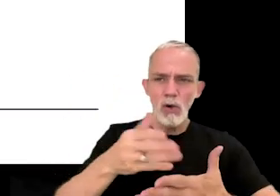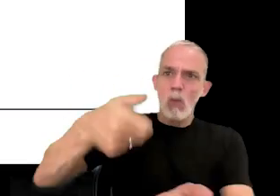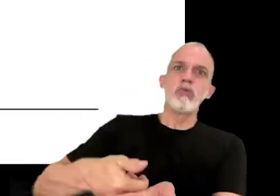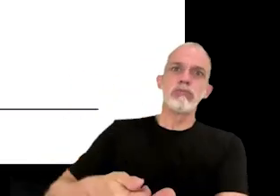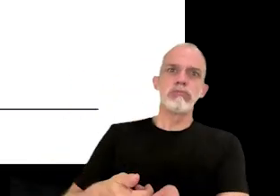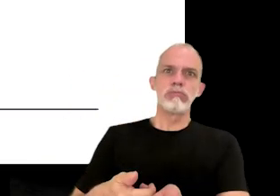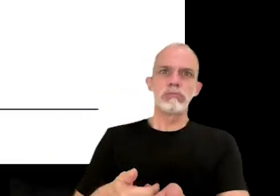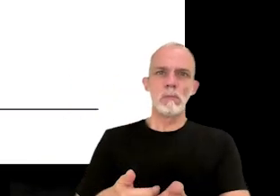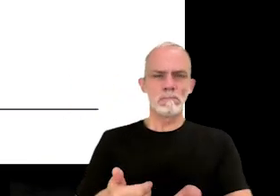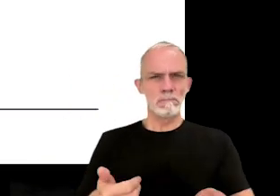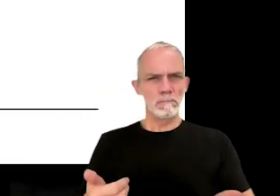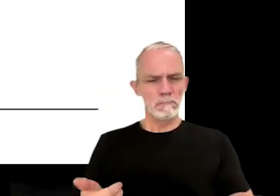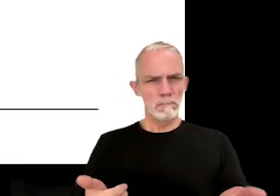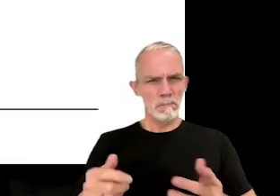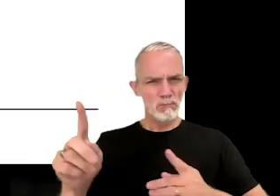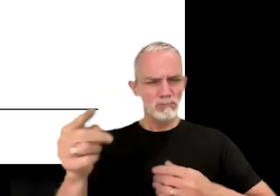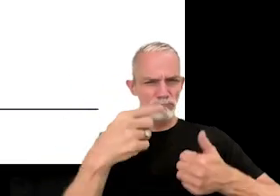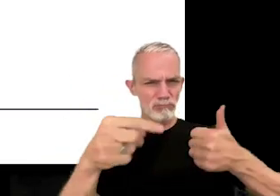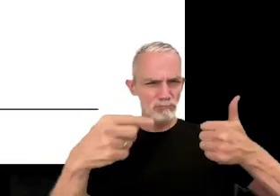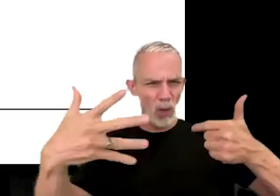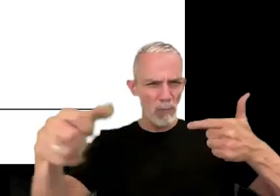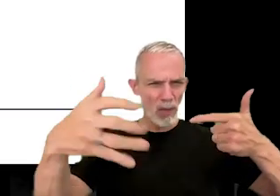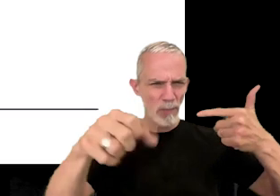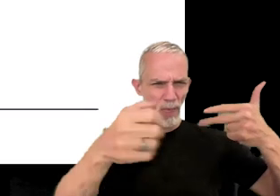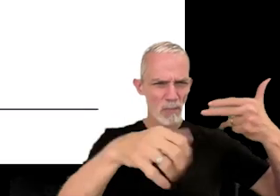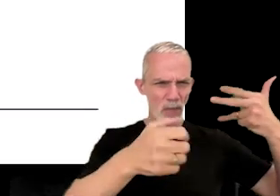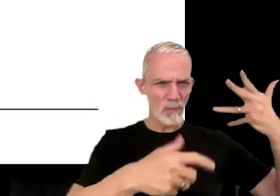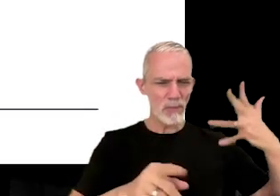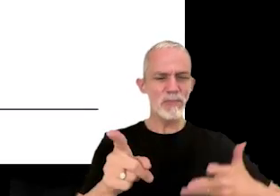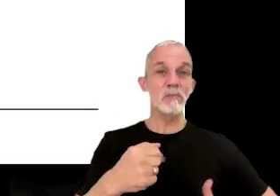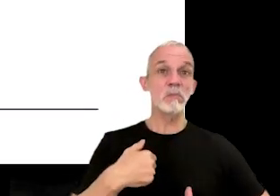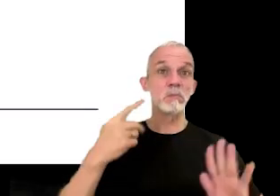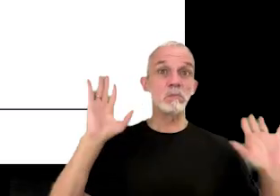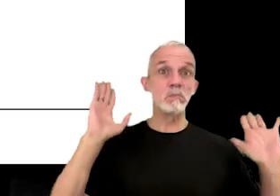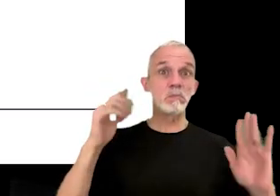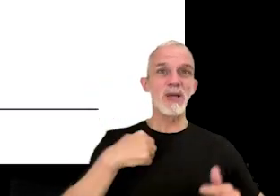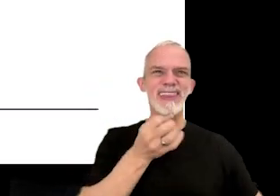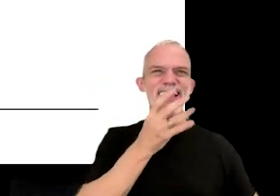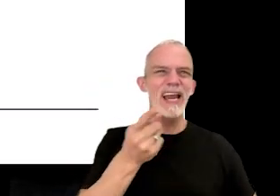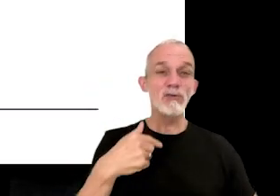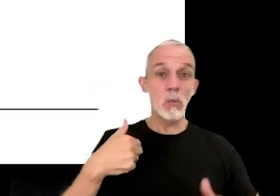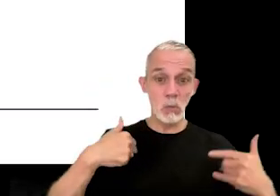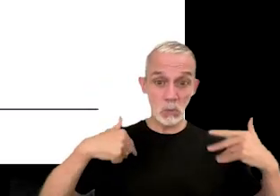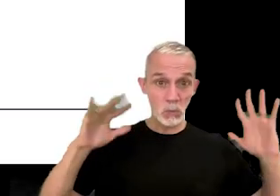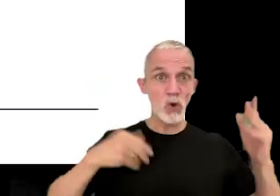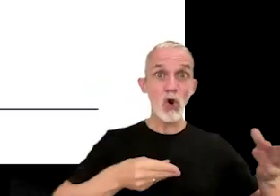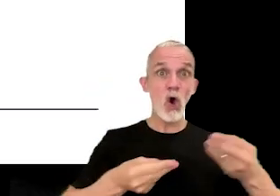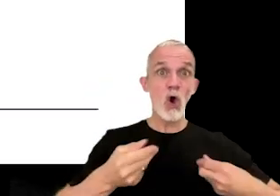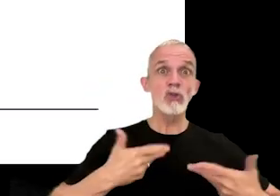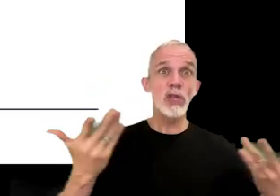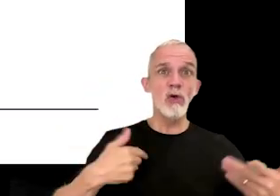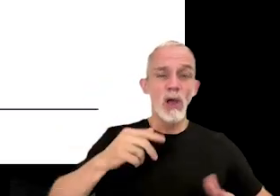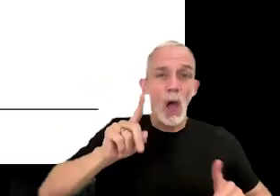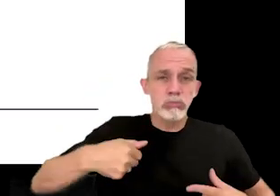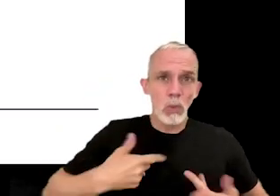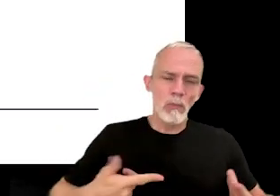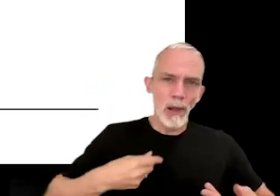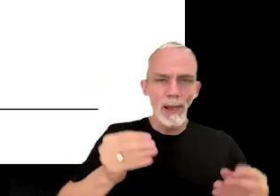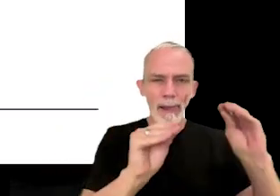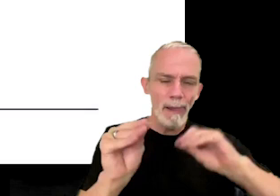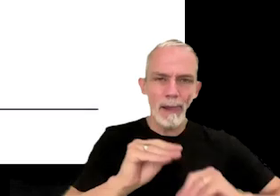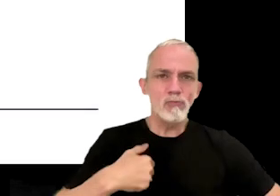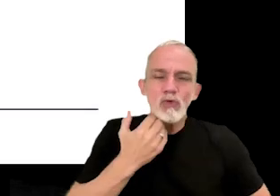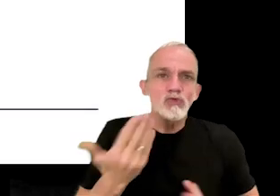Varios de ellos declararon que ellos no eran contadores, no sabían lo que estaban haciendo, o